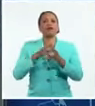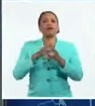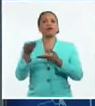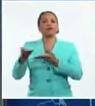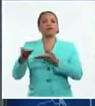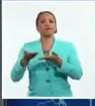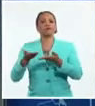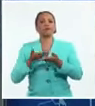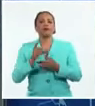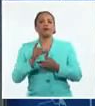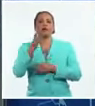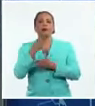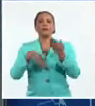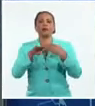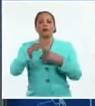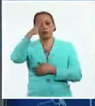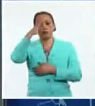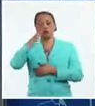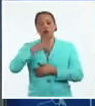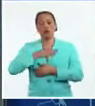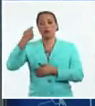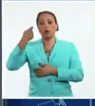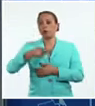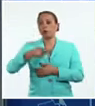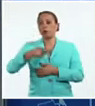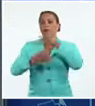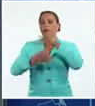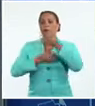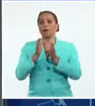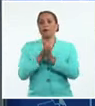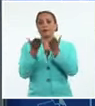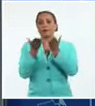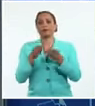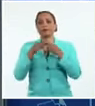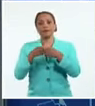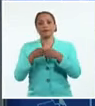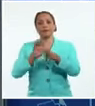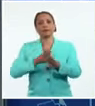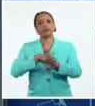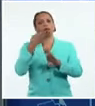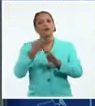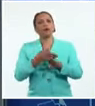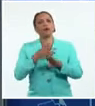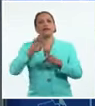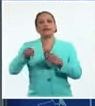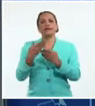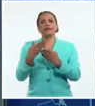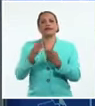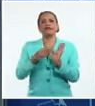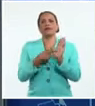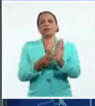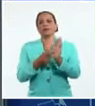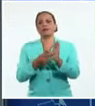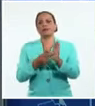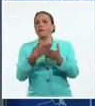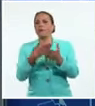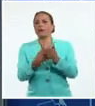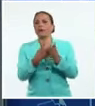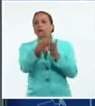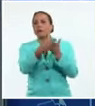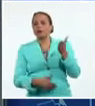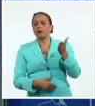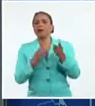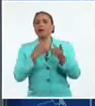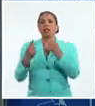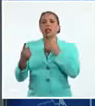Por último, el ministro cubano de Justicia explicó a Granma que luego de estas jornadas de presentación de pruebas y de los alegatos finales por ambas